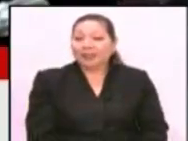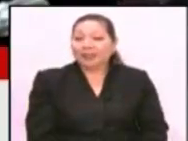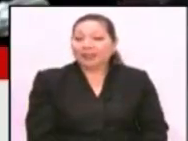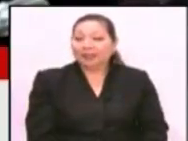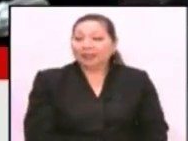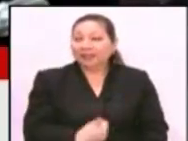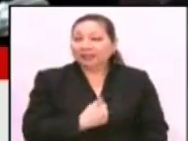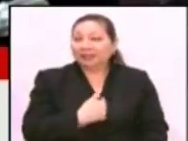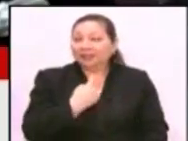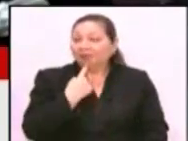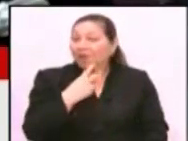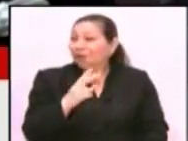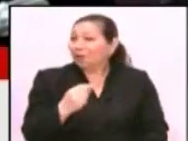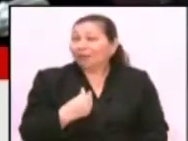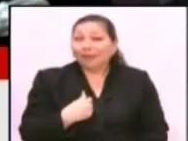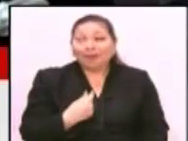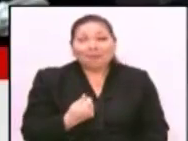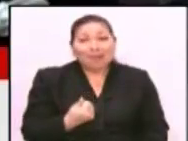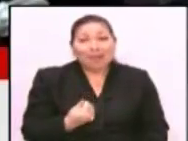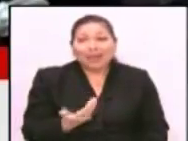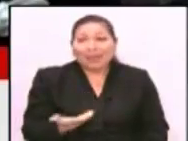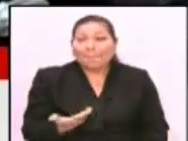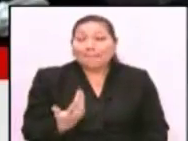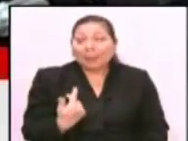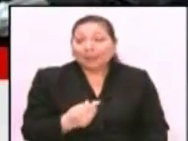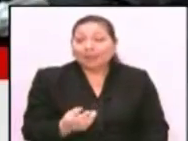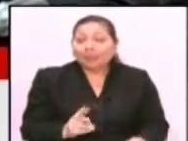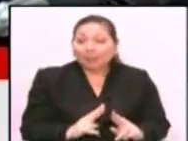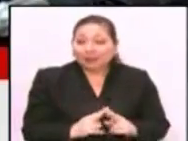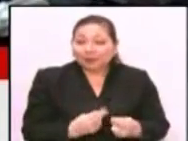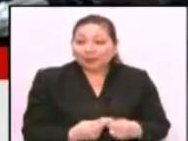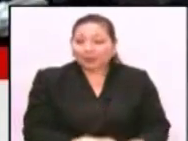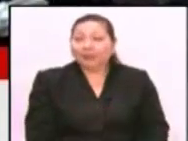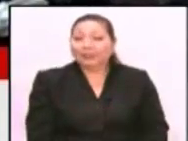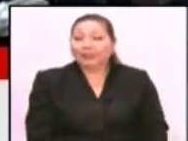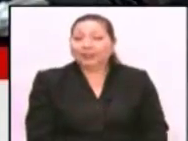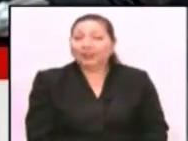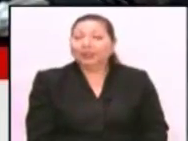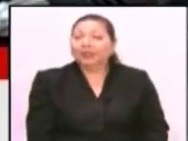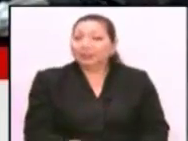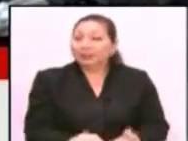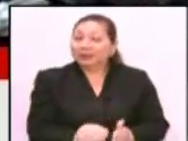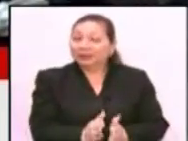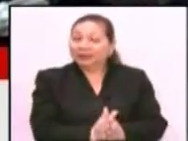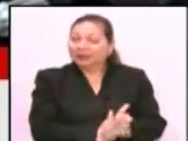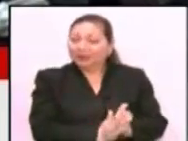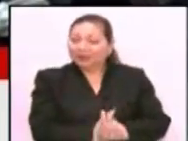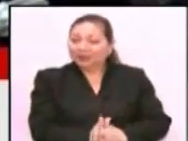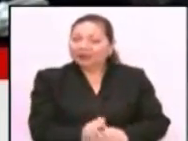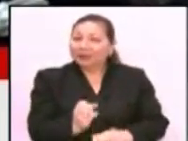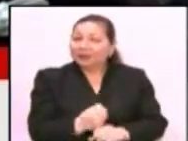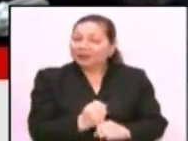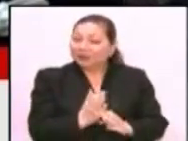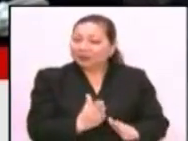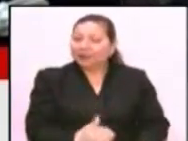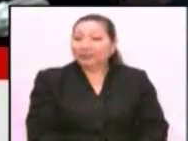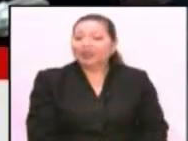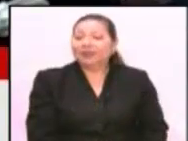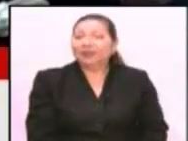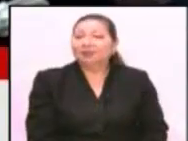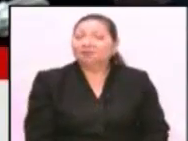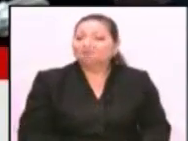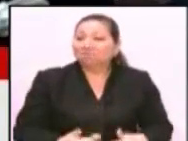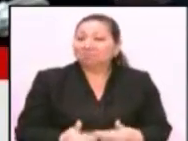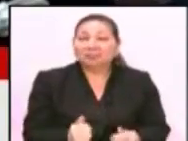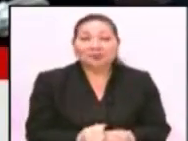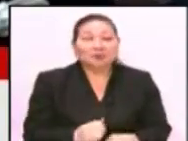operador seguramente va a decir, yo no tengo el capital para hacer la convocatoria, ¿no? Conseguir a los beneficiarios, formarlos, hacerle